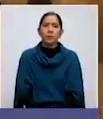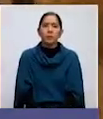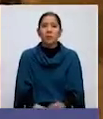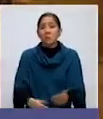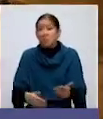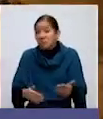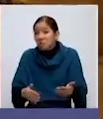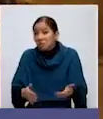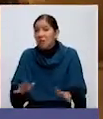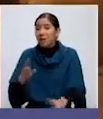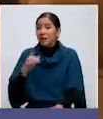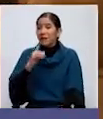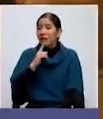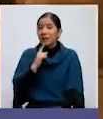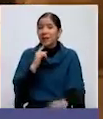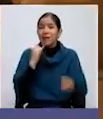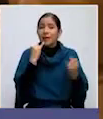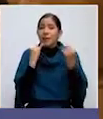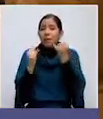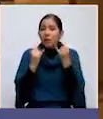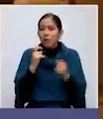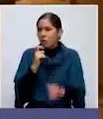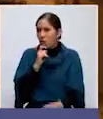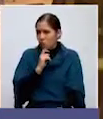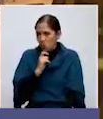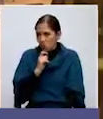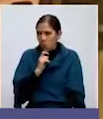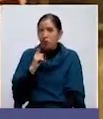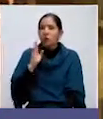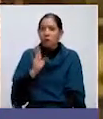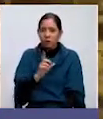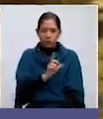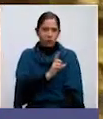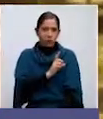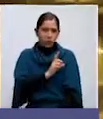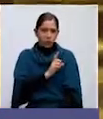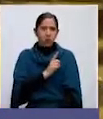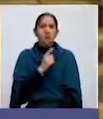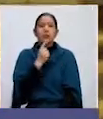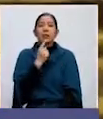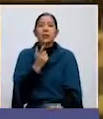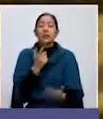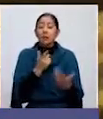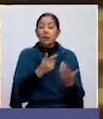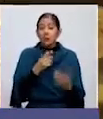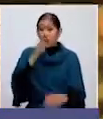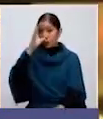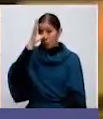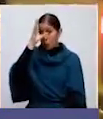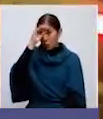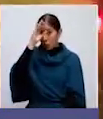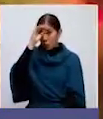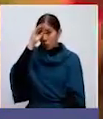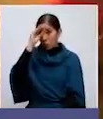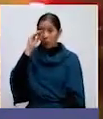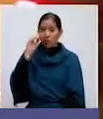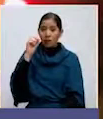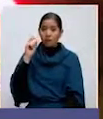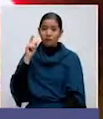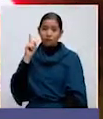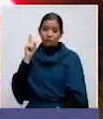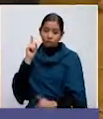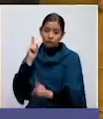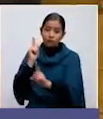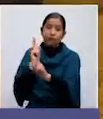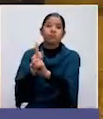según preliminarmente y los informes por parte de la policía, bueno, un delincuente en este sector habría atacado a